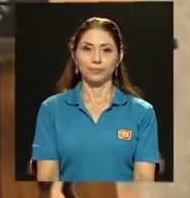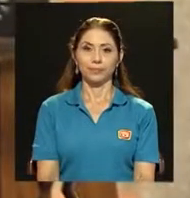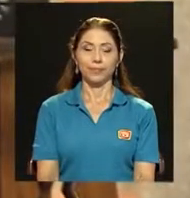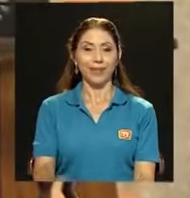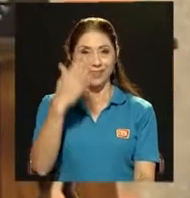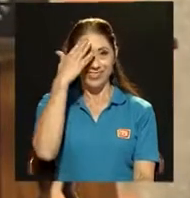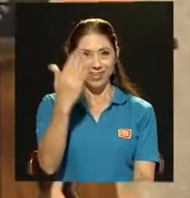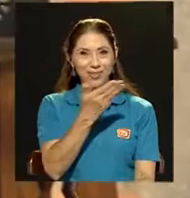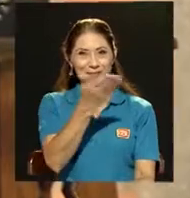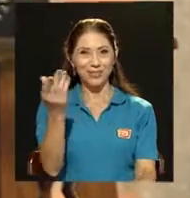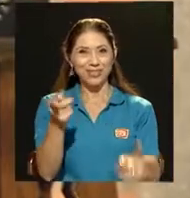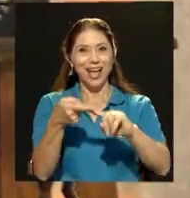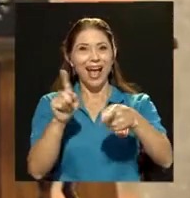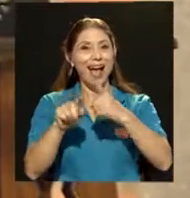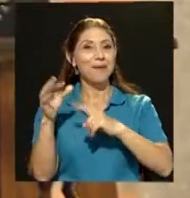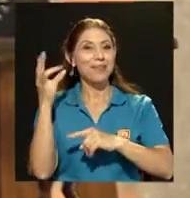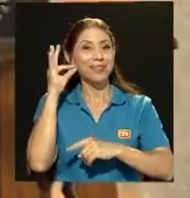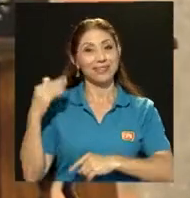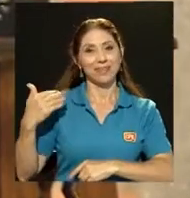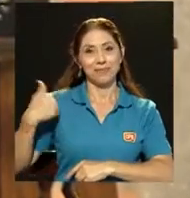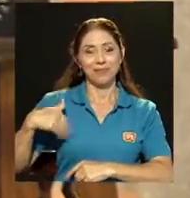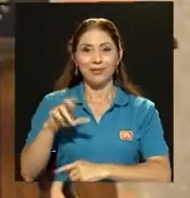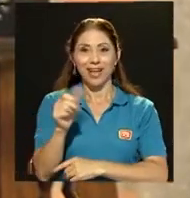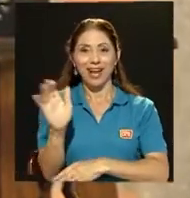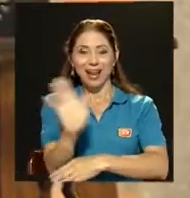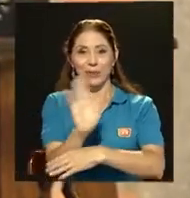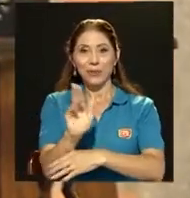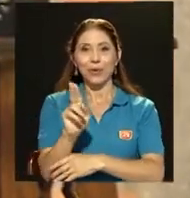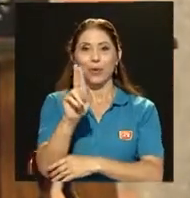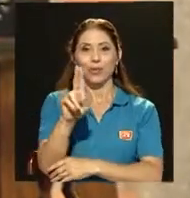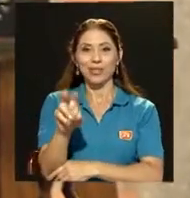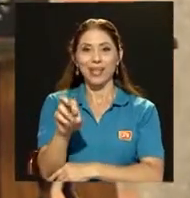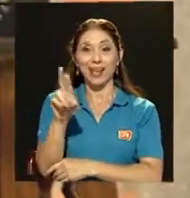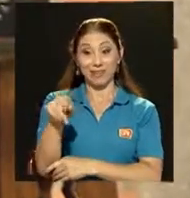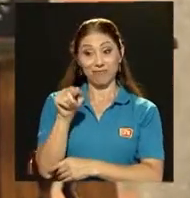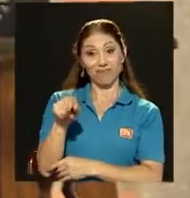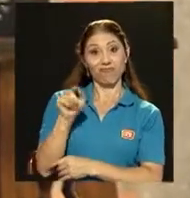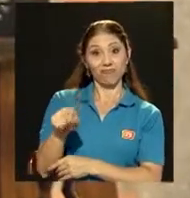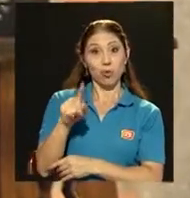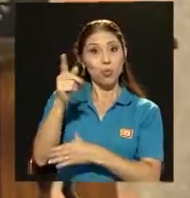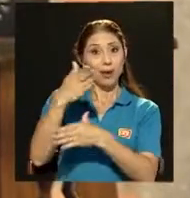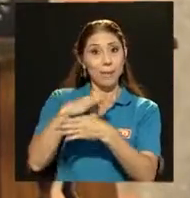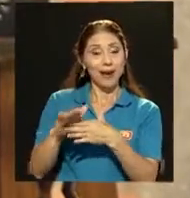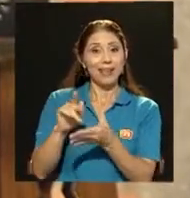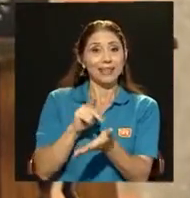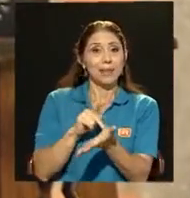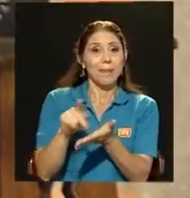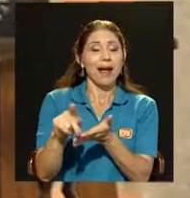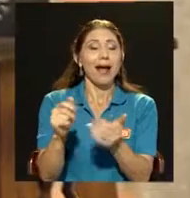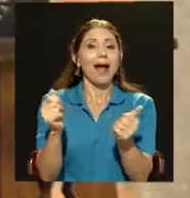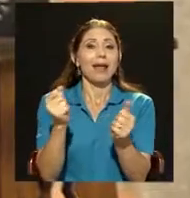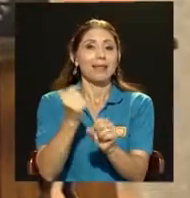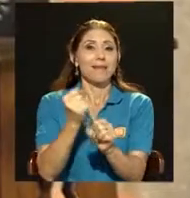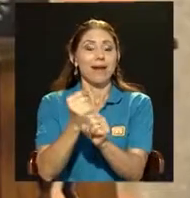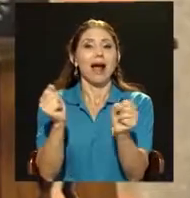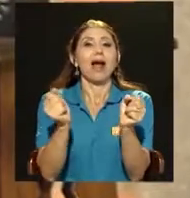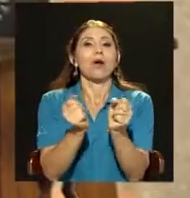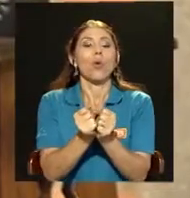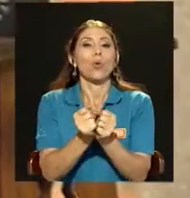Los saludamos, amigas y amigos de Canal UCR, este medio televisivo que se paga parcialmente con los impuestos que